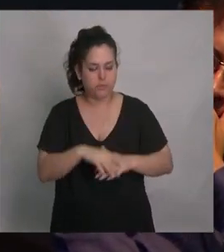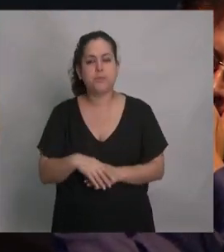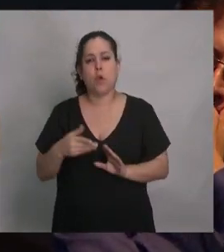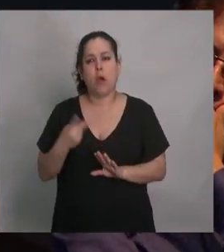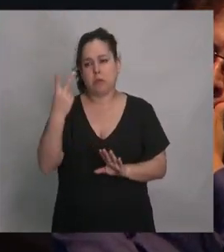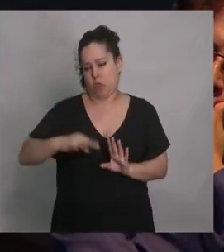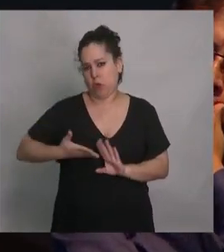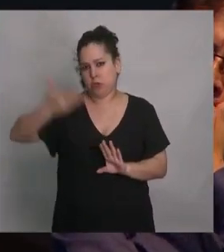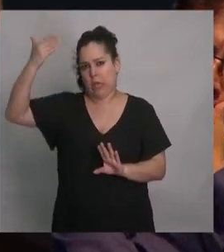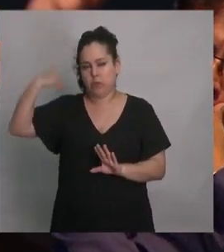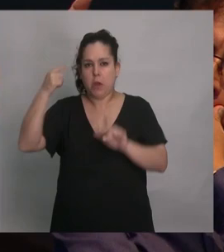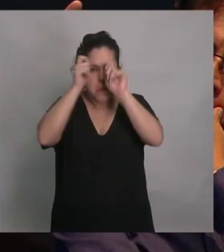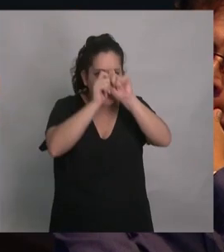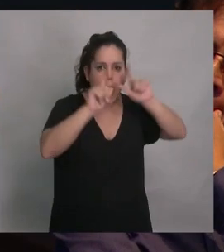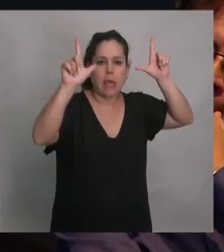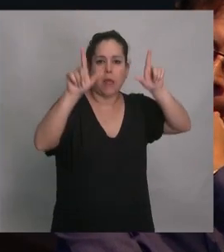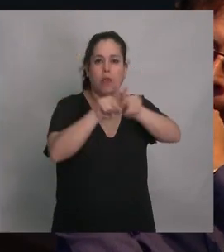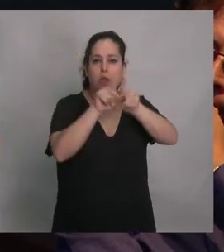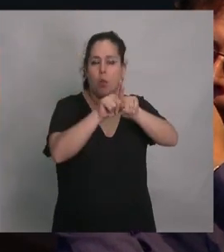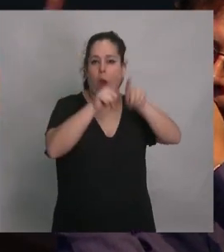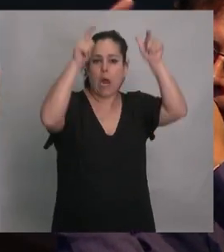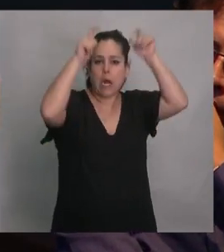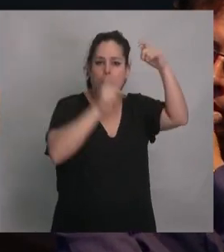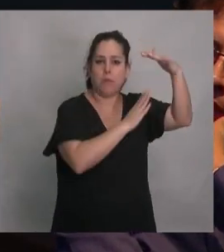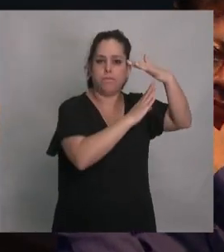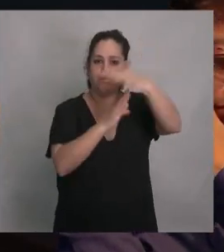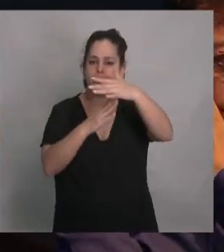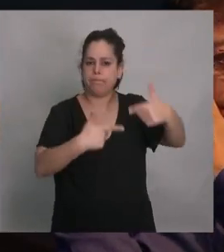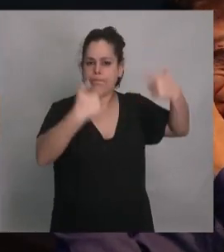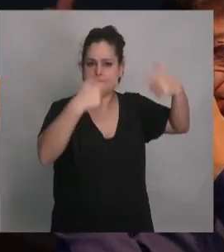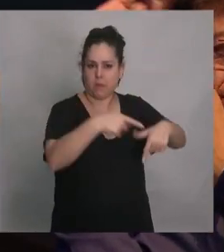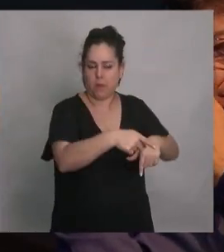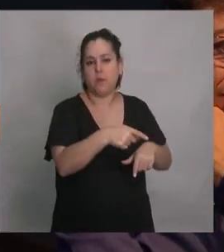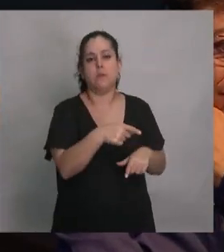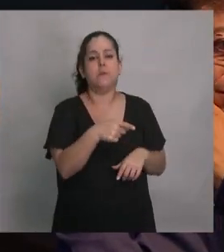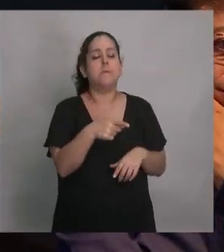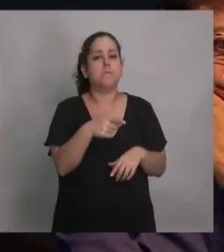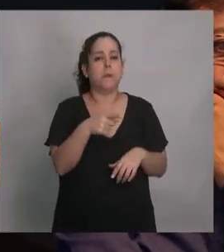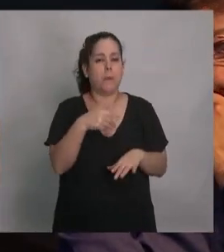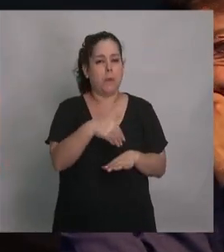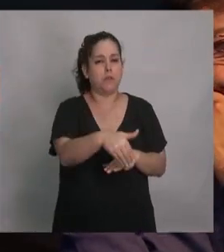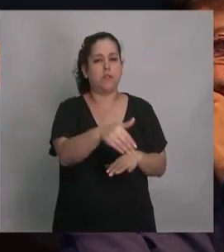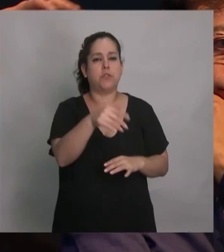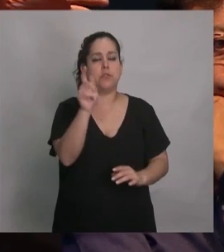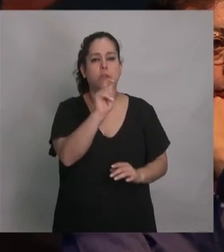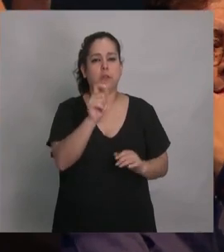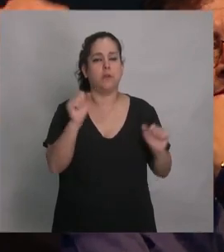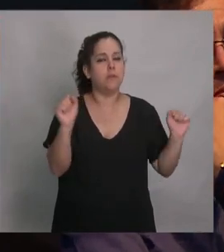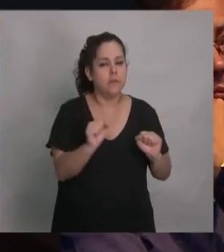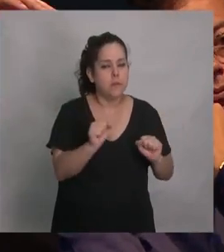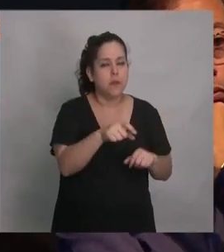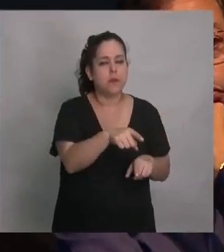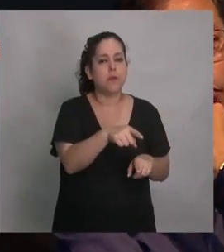imagen que era de la guerra de los tronos. The winter is coming. El invierno va a venir. Porque todos